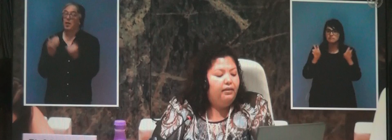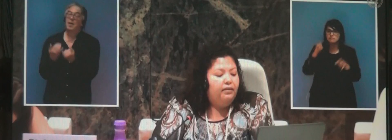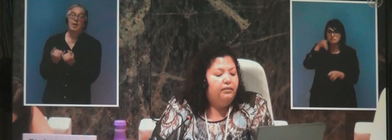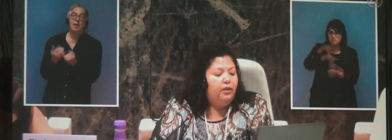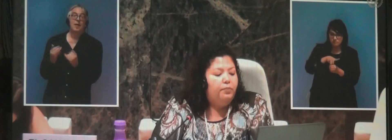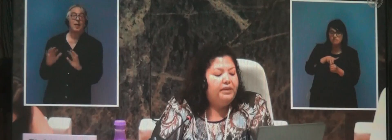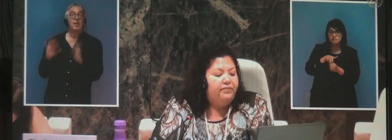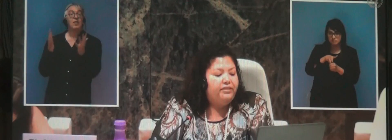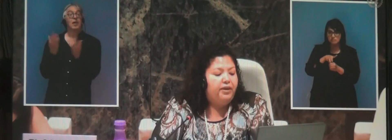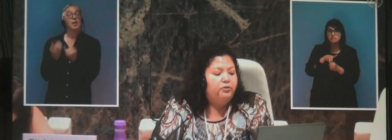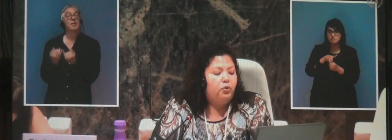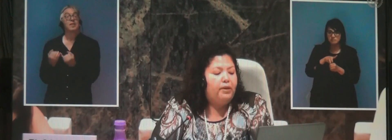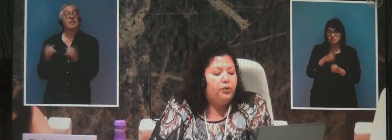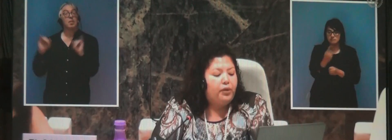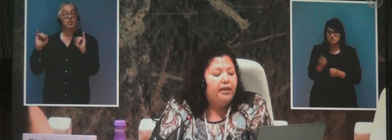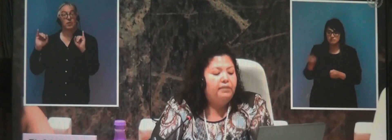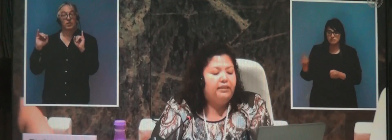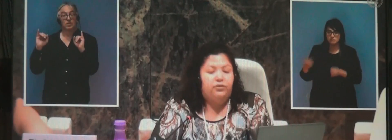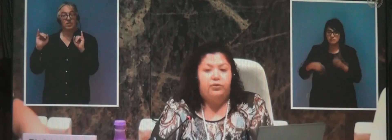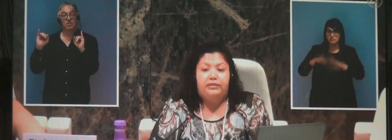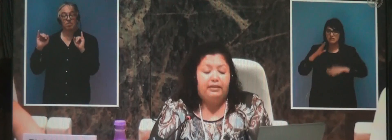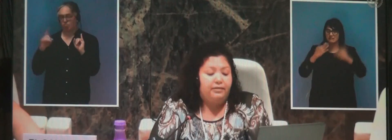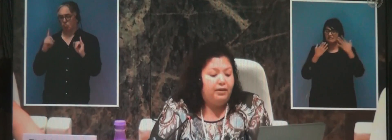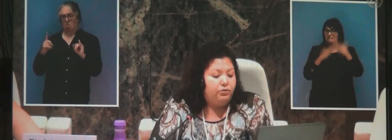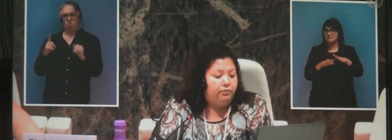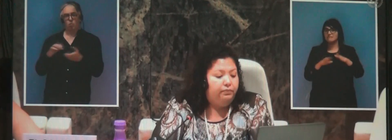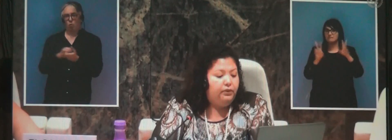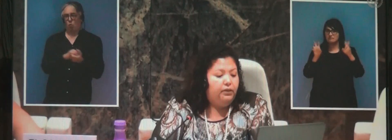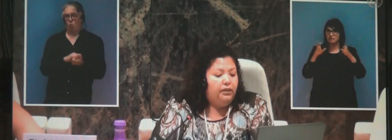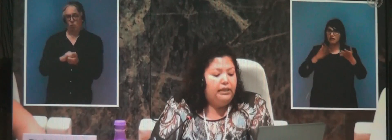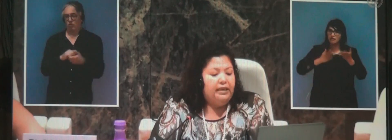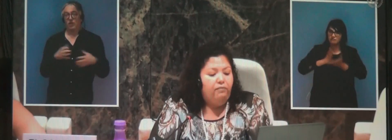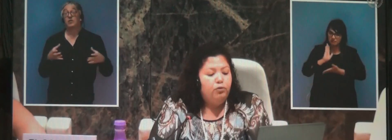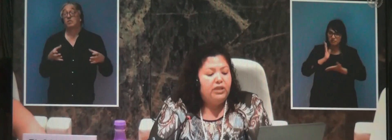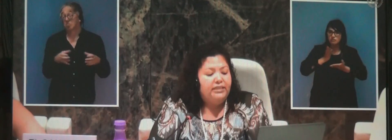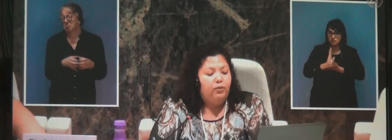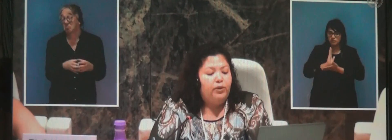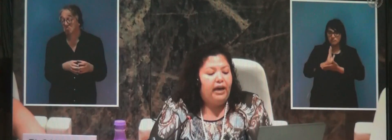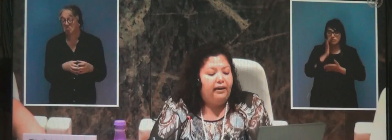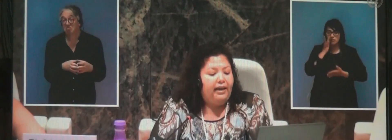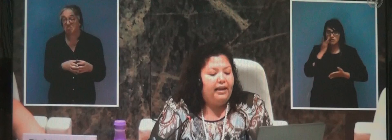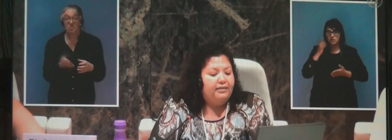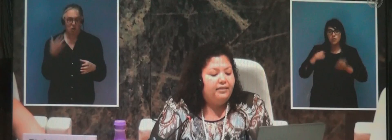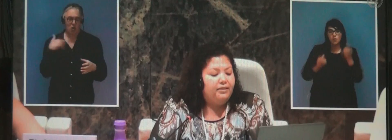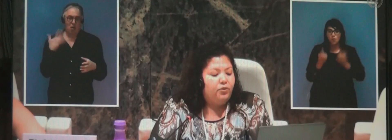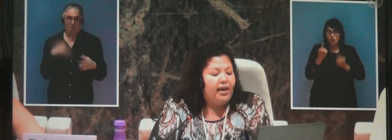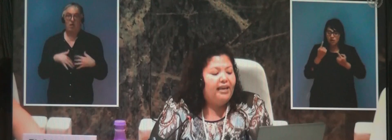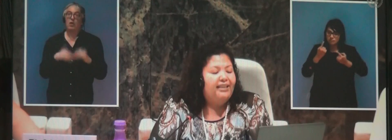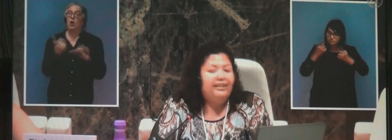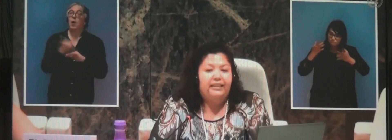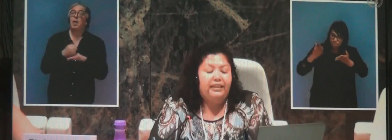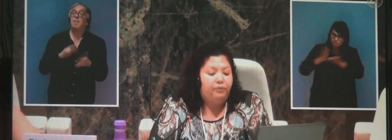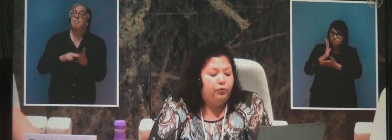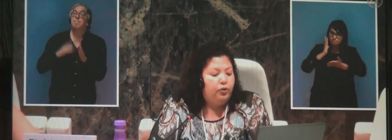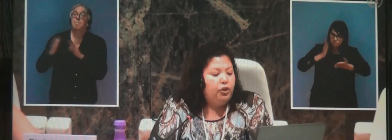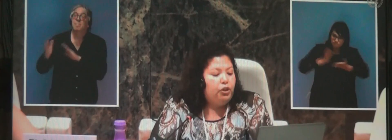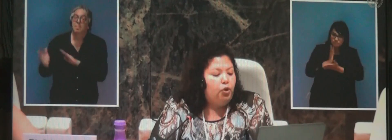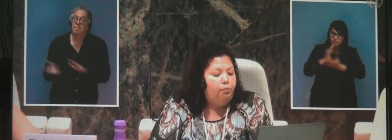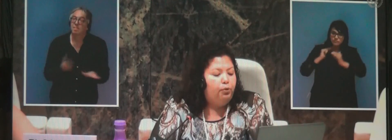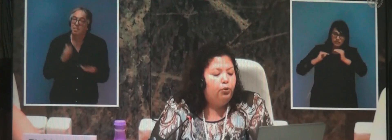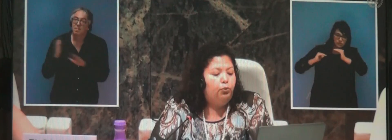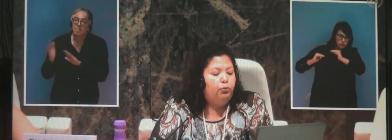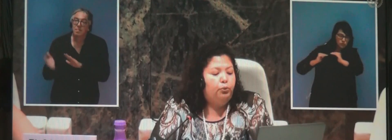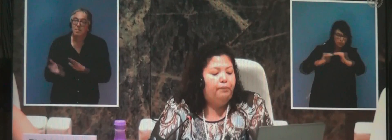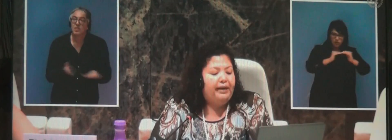discapacidad de los beneficiarios con mayores limitaciones de acceso, que busca asegurar el acceso equitativo